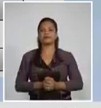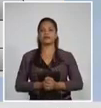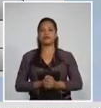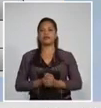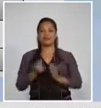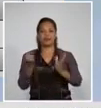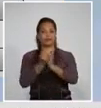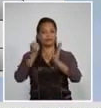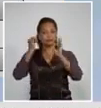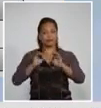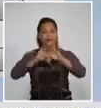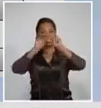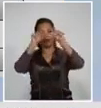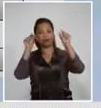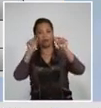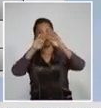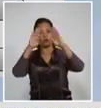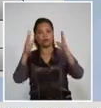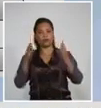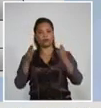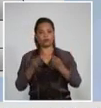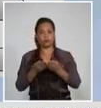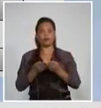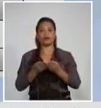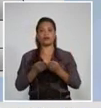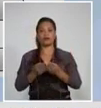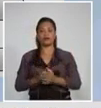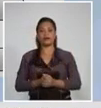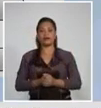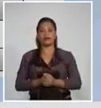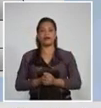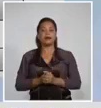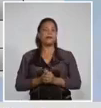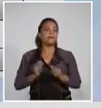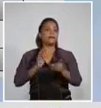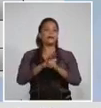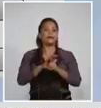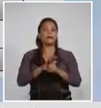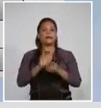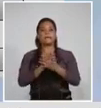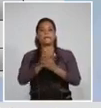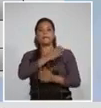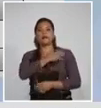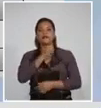Cuba desde el mes de marzo del año 2020